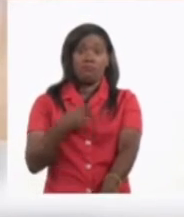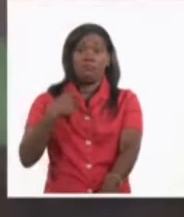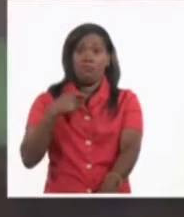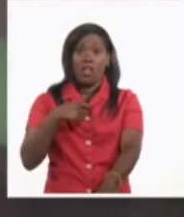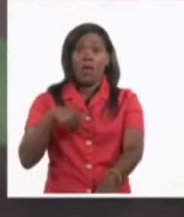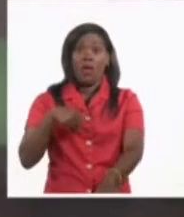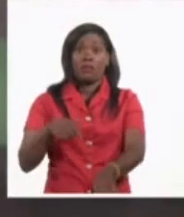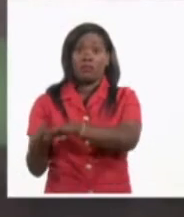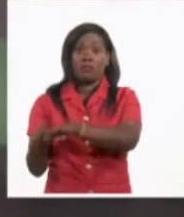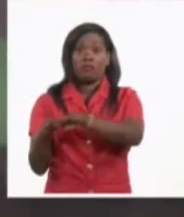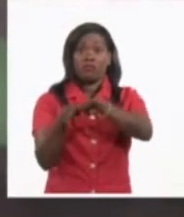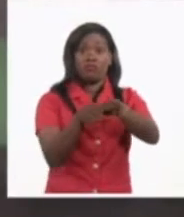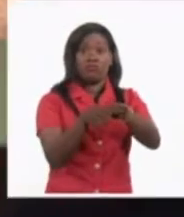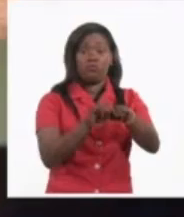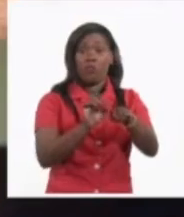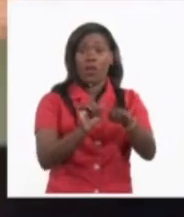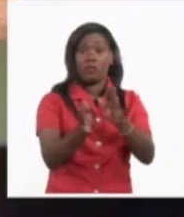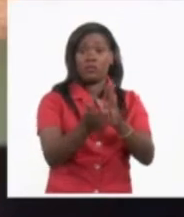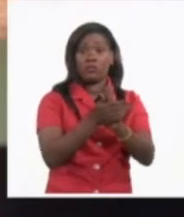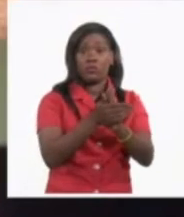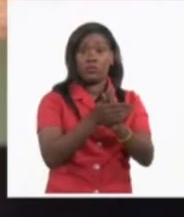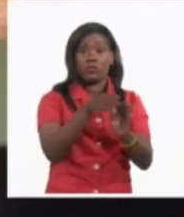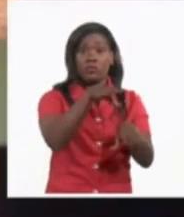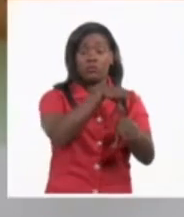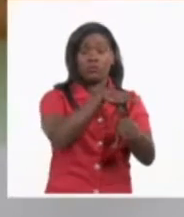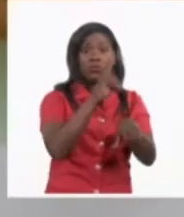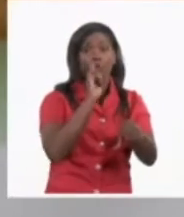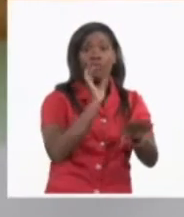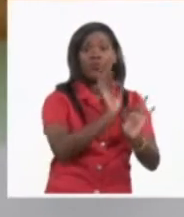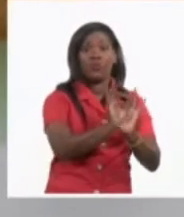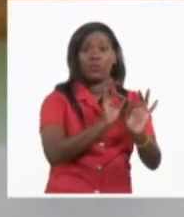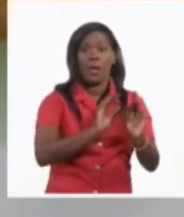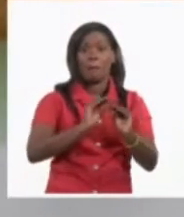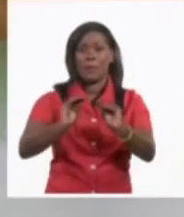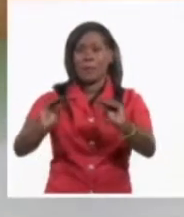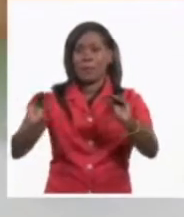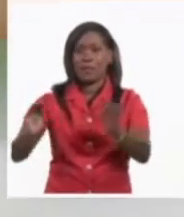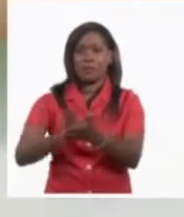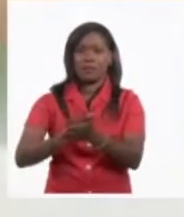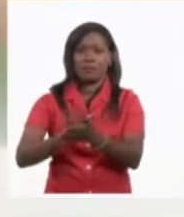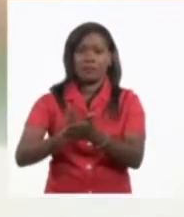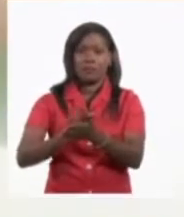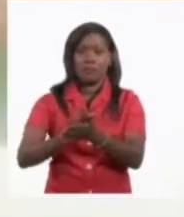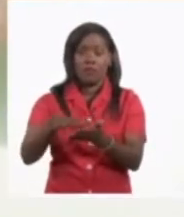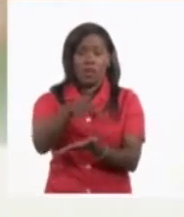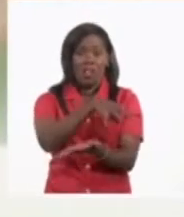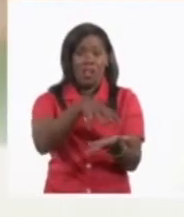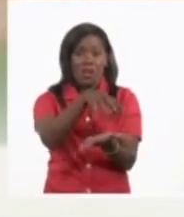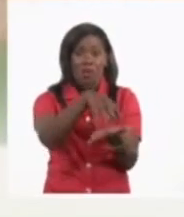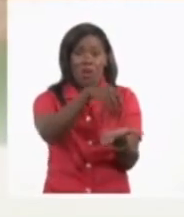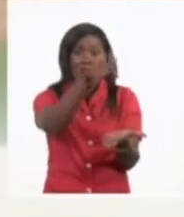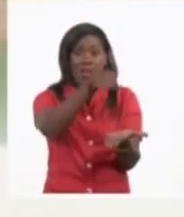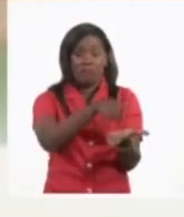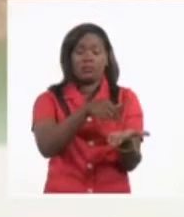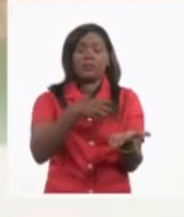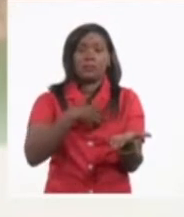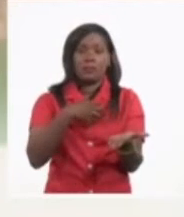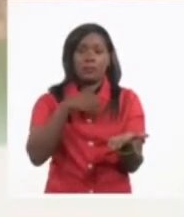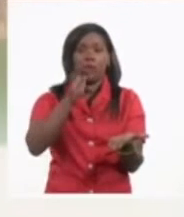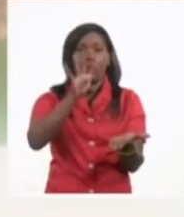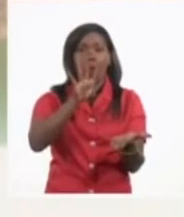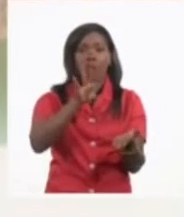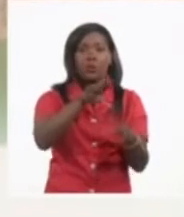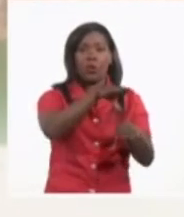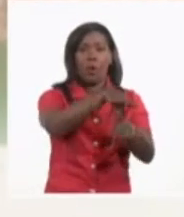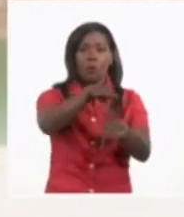de la enfermedad a otras áreas del estado de Gedaref. Ese estado tiene 4 campos de refugiados principales